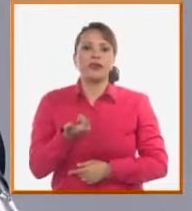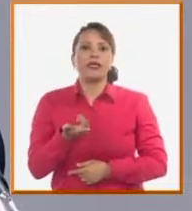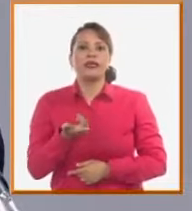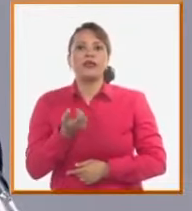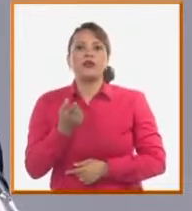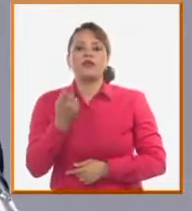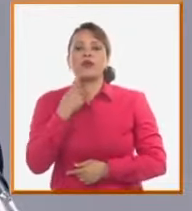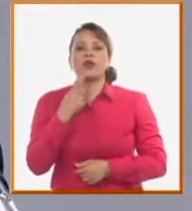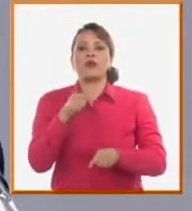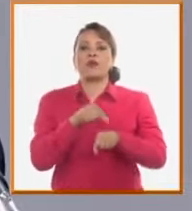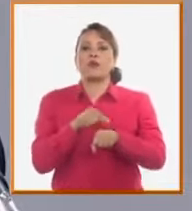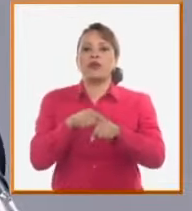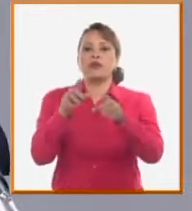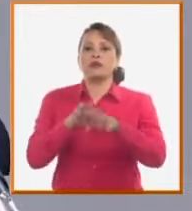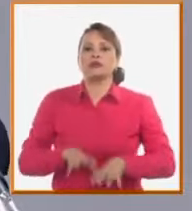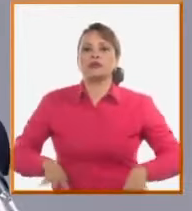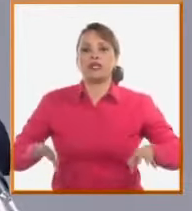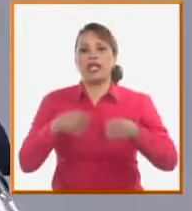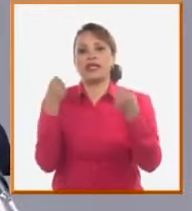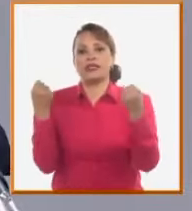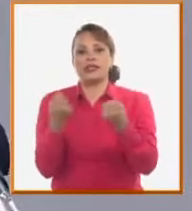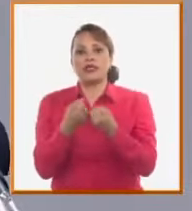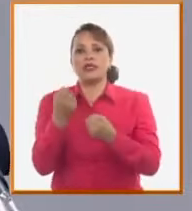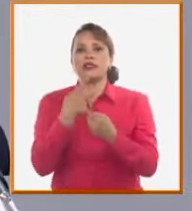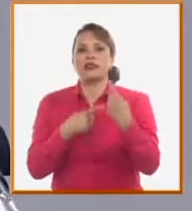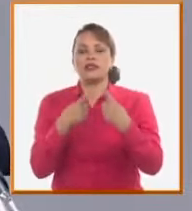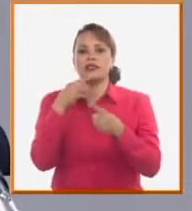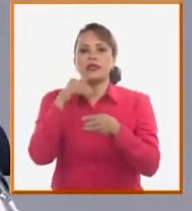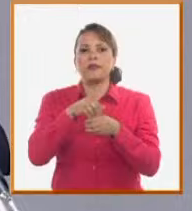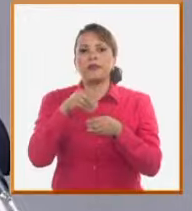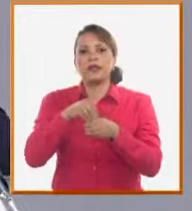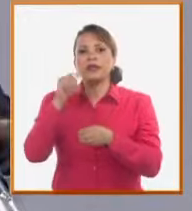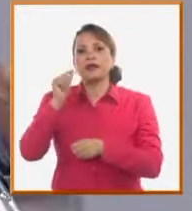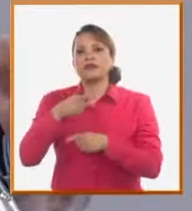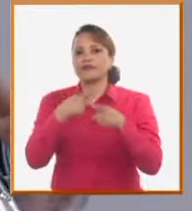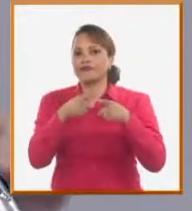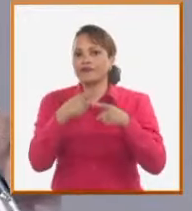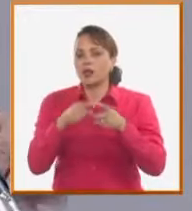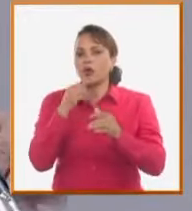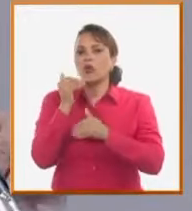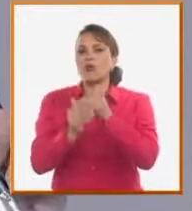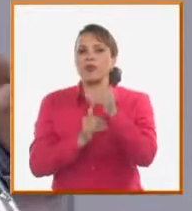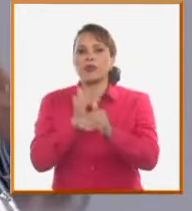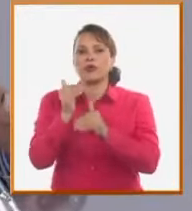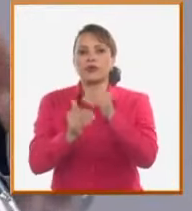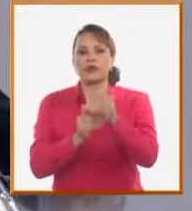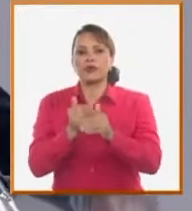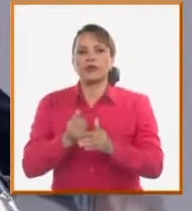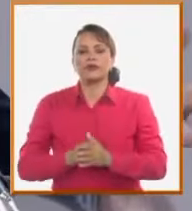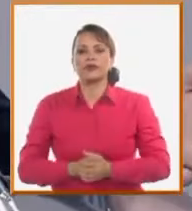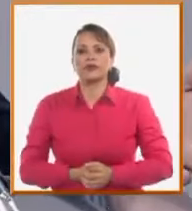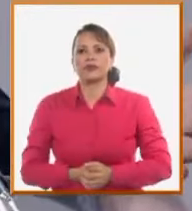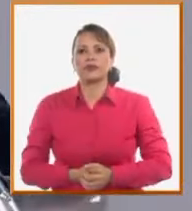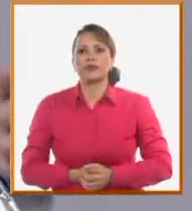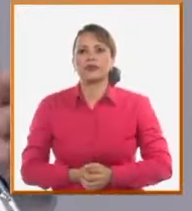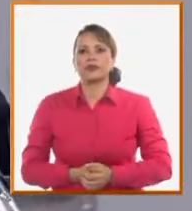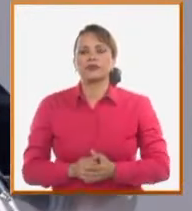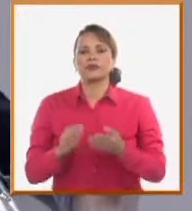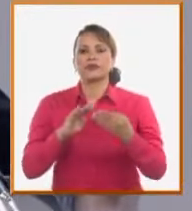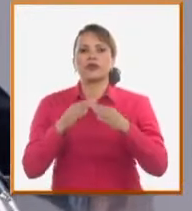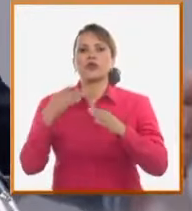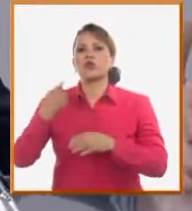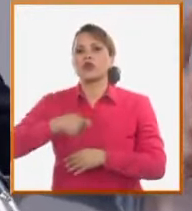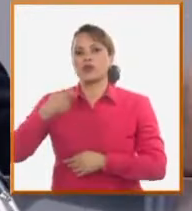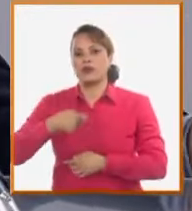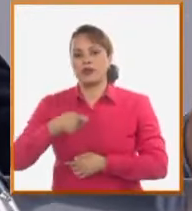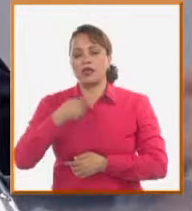la circunstancia en la que ocurrió el siniestro, intervienen factores que puede estar en un proceso o en algún litigio, un proceso judicial que